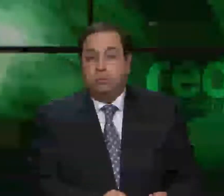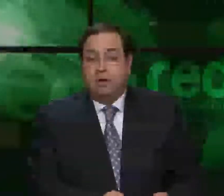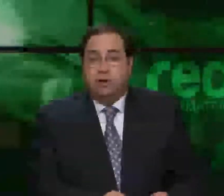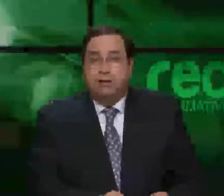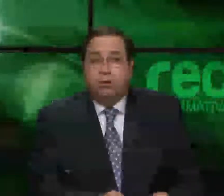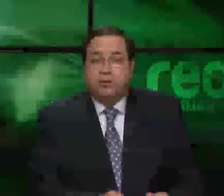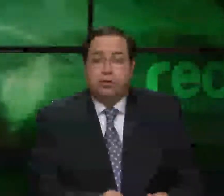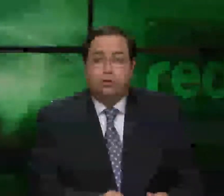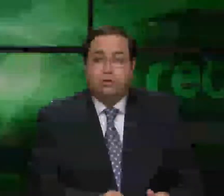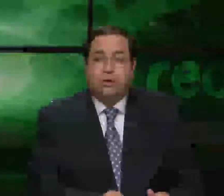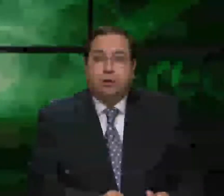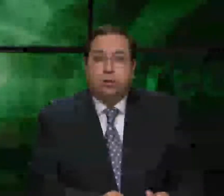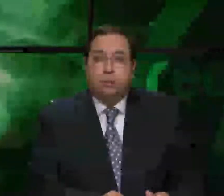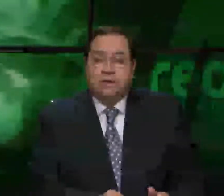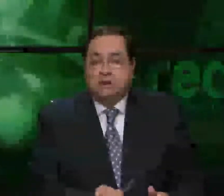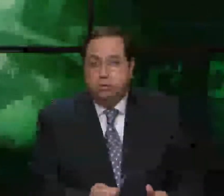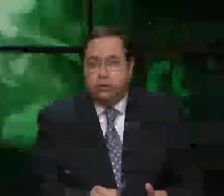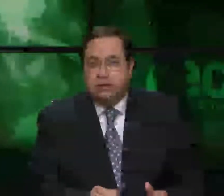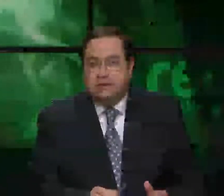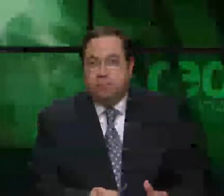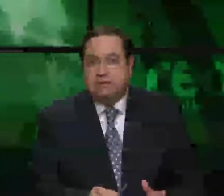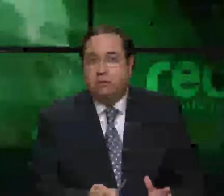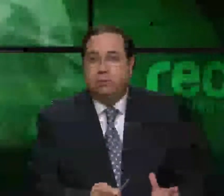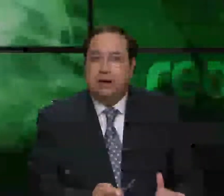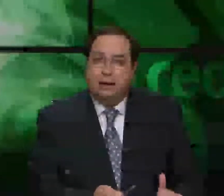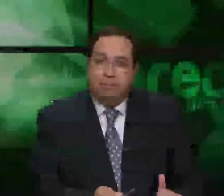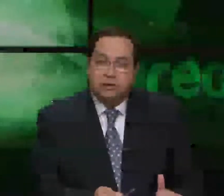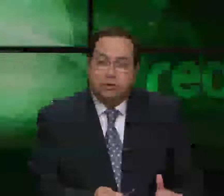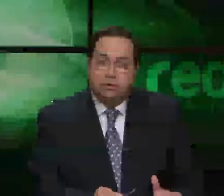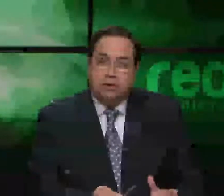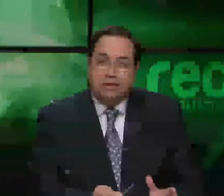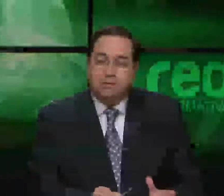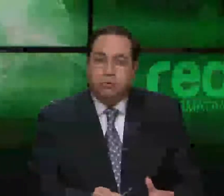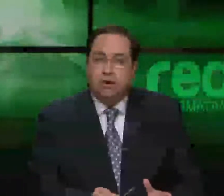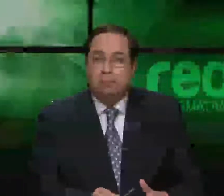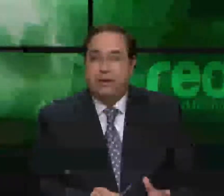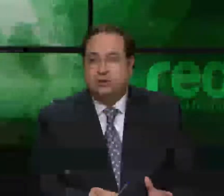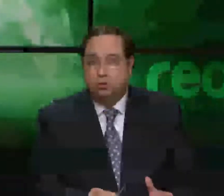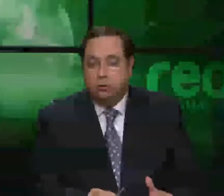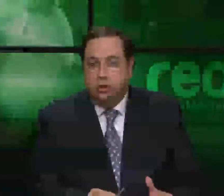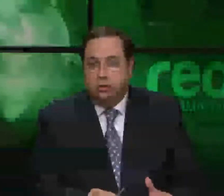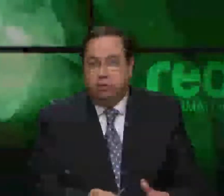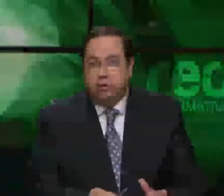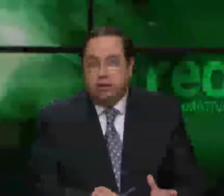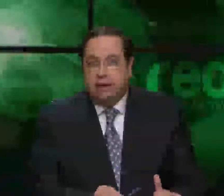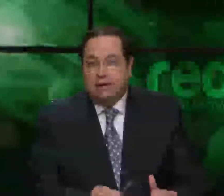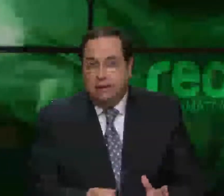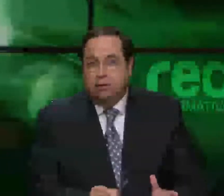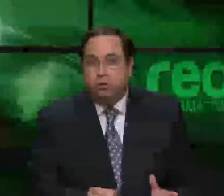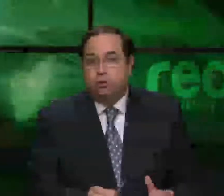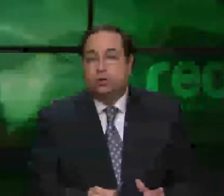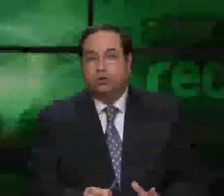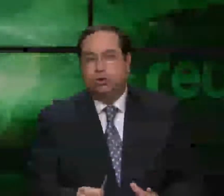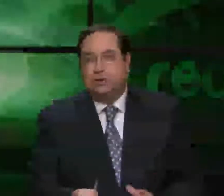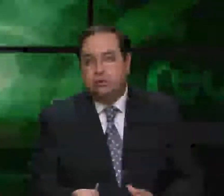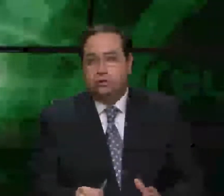Vamos a retomar ahora la información de nuestro país. Si alguno de ustedes estaba pensando en viajar al espacio, les decimos que el precio del boleto anda en el